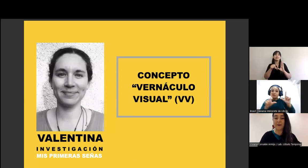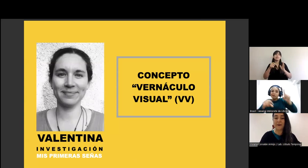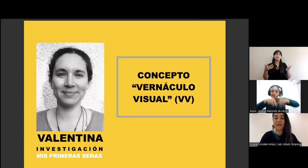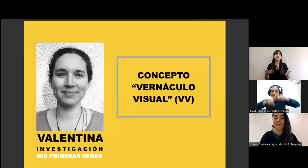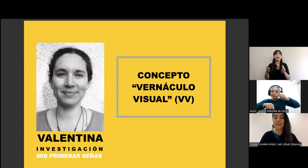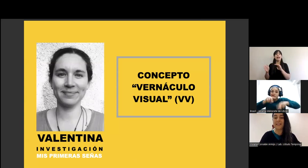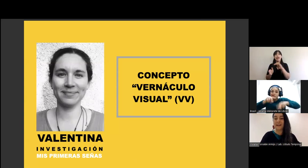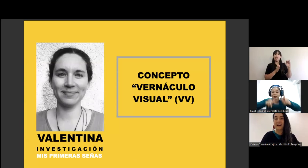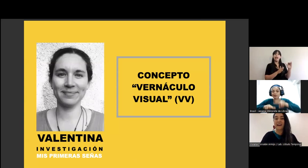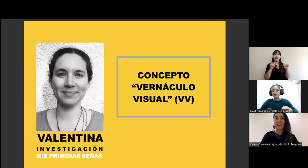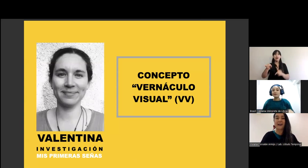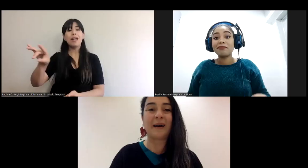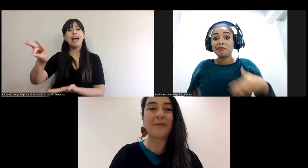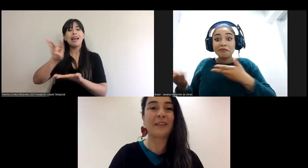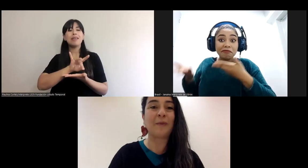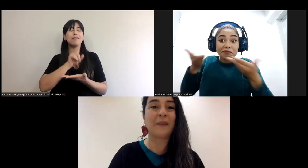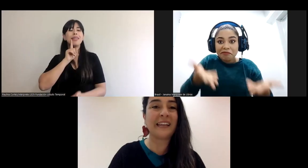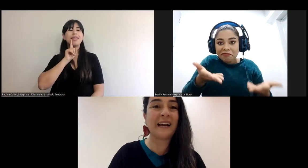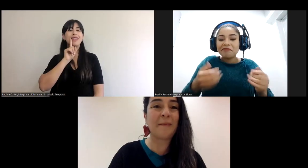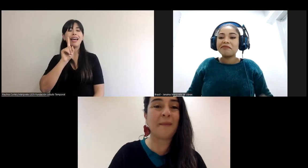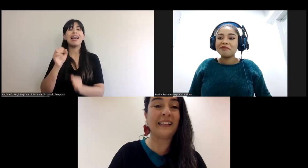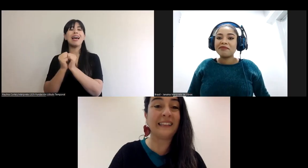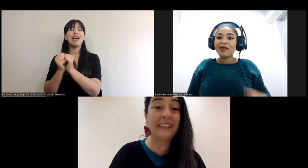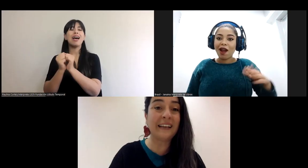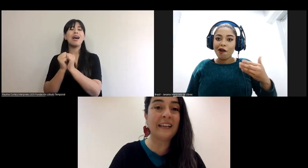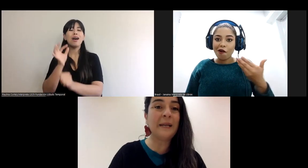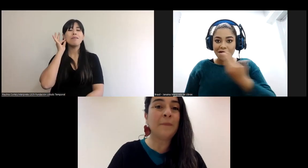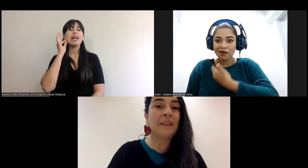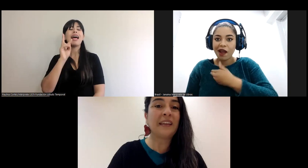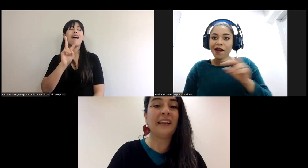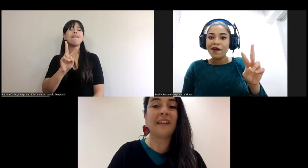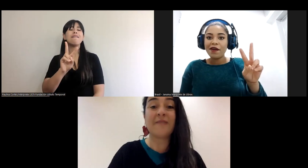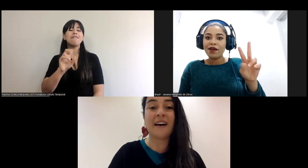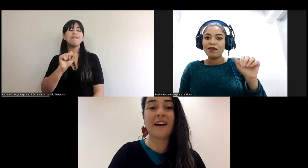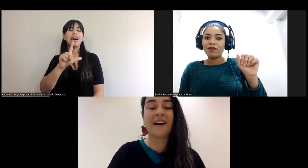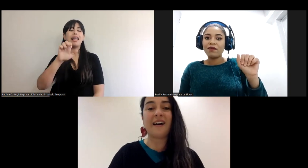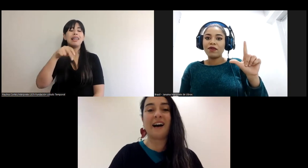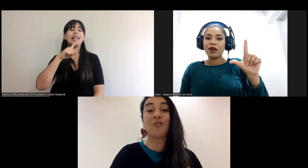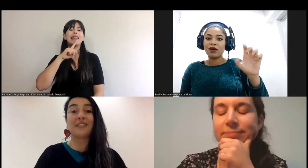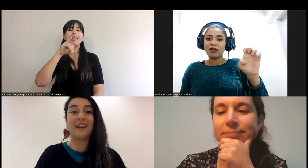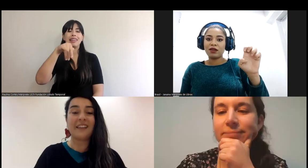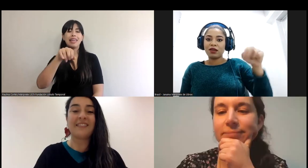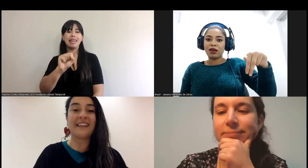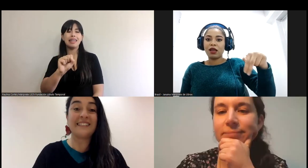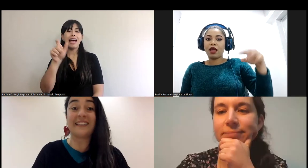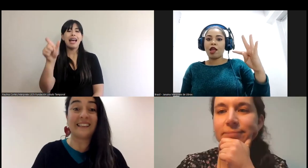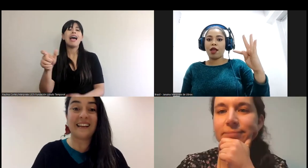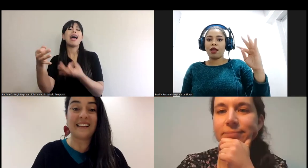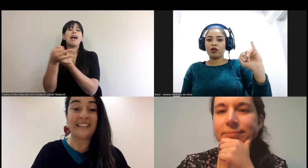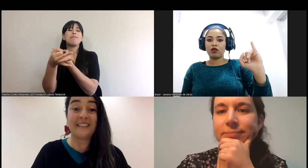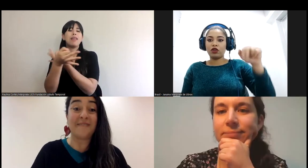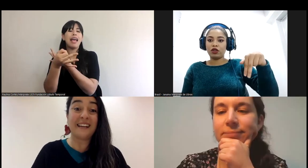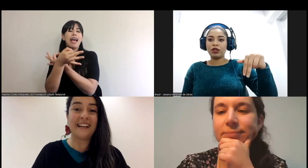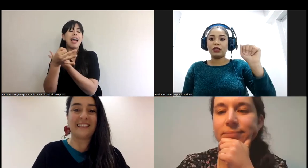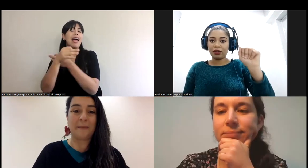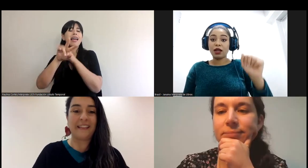ahora dejo invitada a nuestra compañera Valentina que les va a contar de qué se trata y